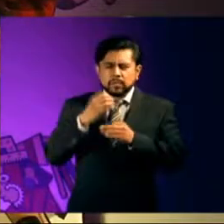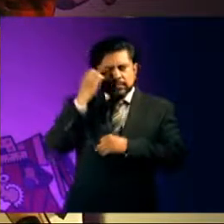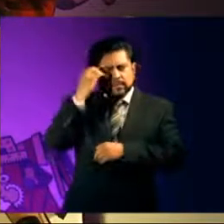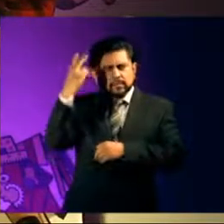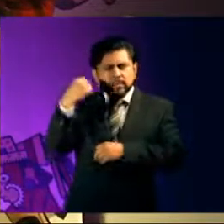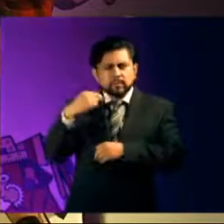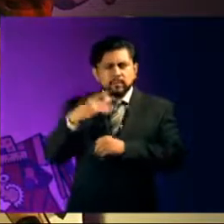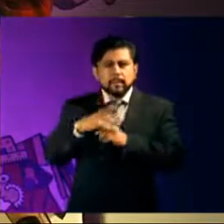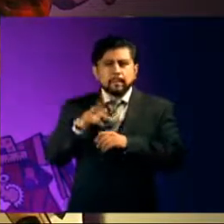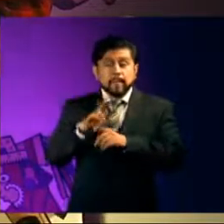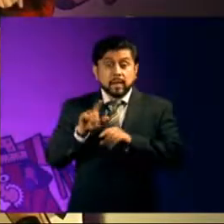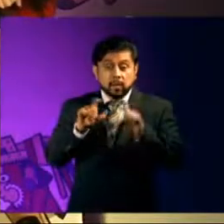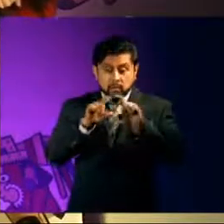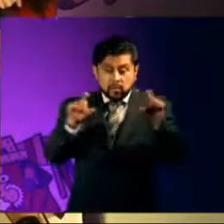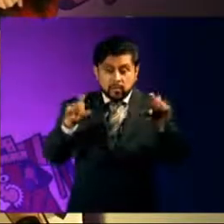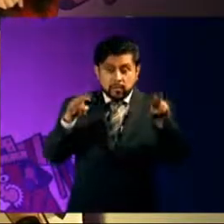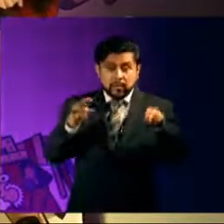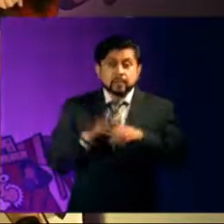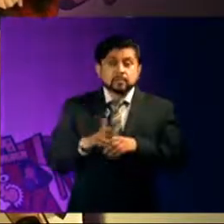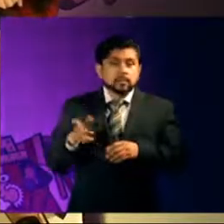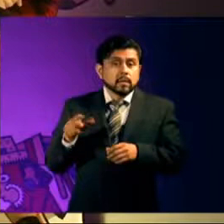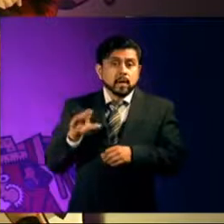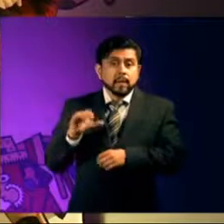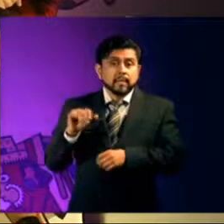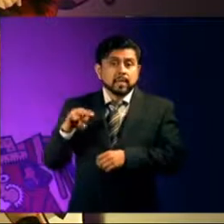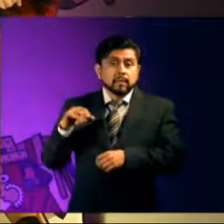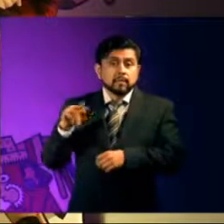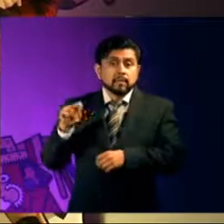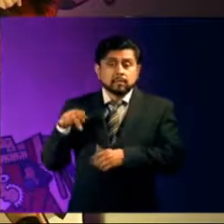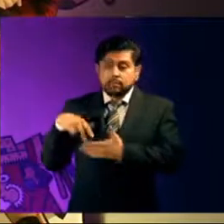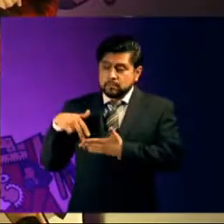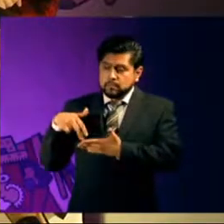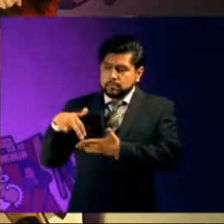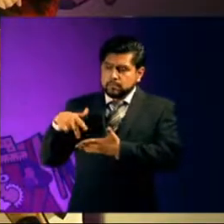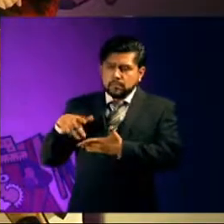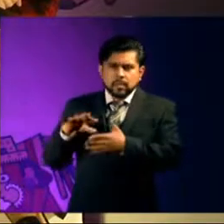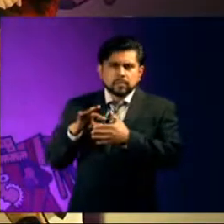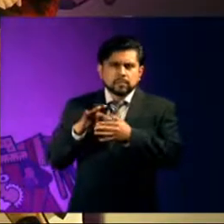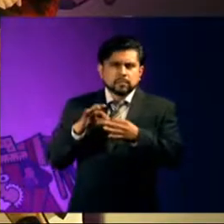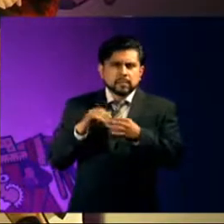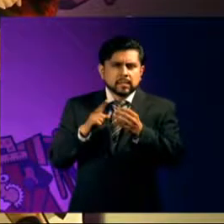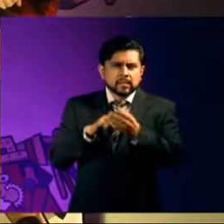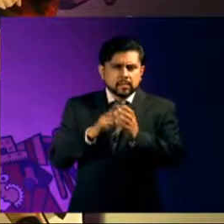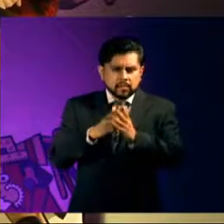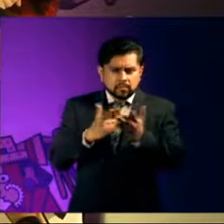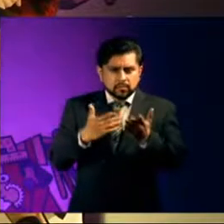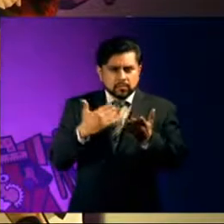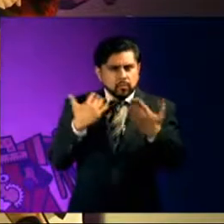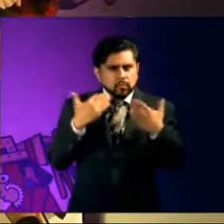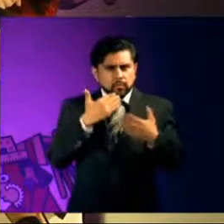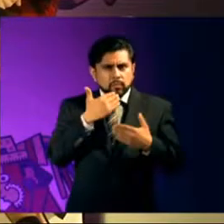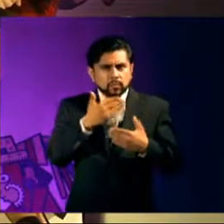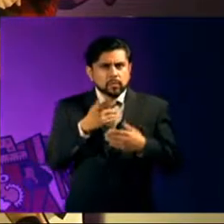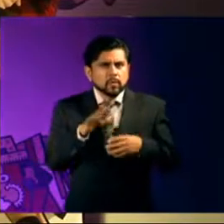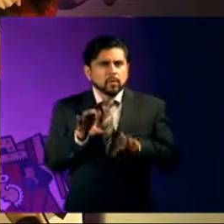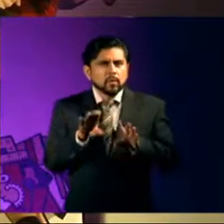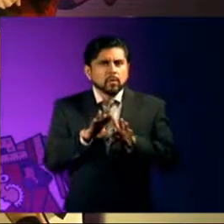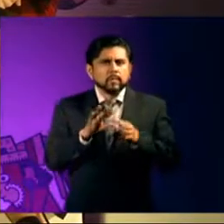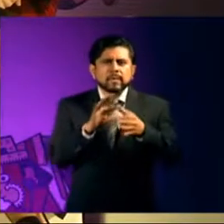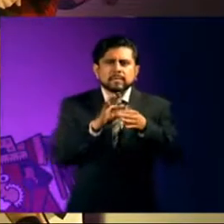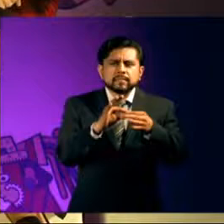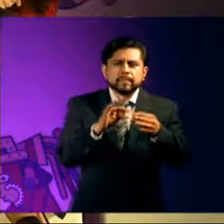momento pero que se llama el caminante y habla sobre caminar no y es un libro extraordinario habla sobre cómo se nos hicieron